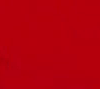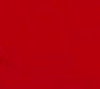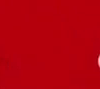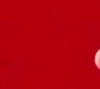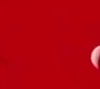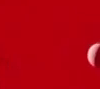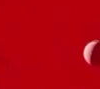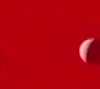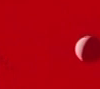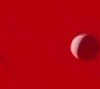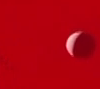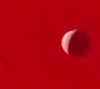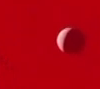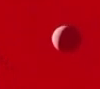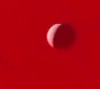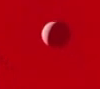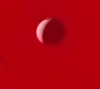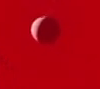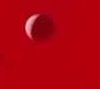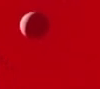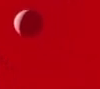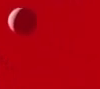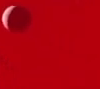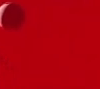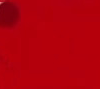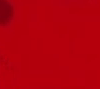Y revista Comunica y Sen.